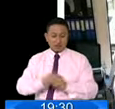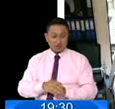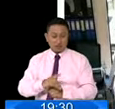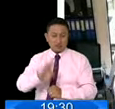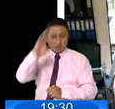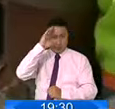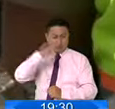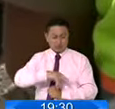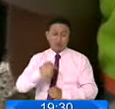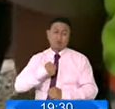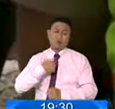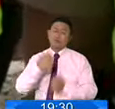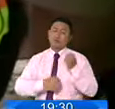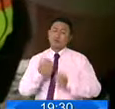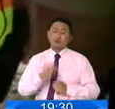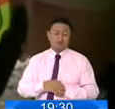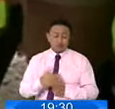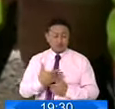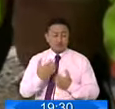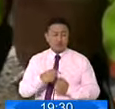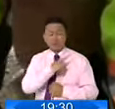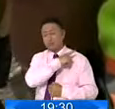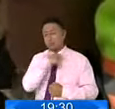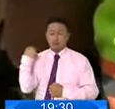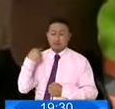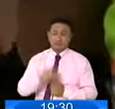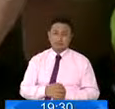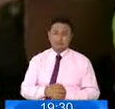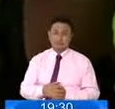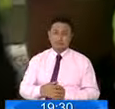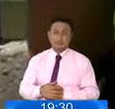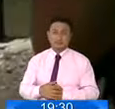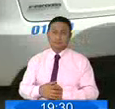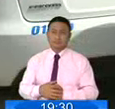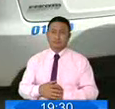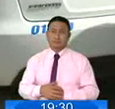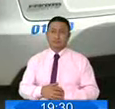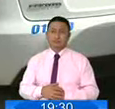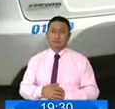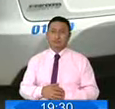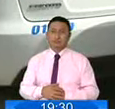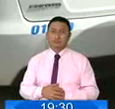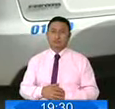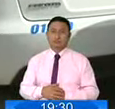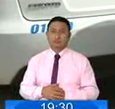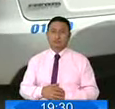problemas familiares quería acabar con su existencia. En Quito informó Iván Casamén.